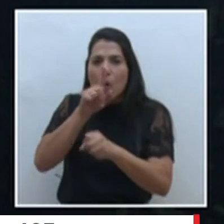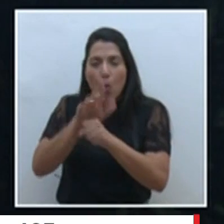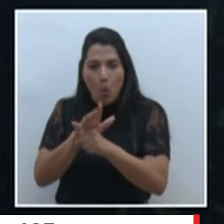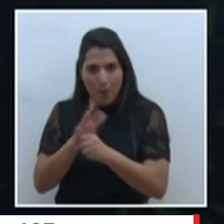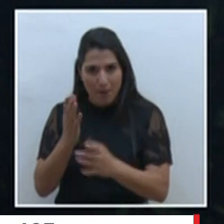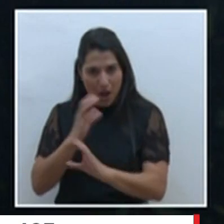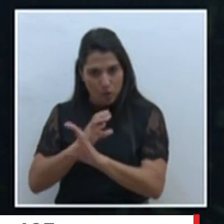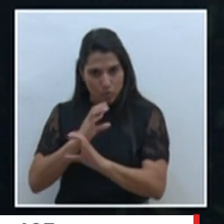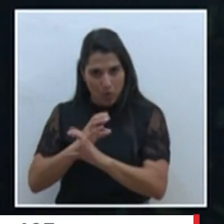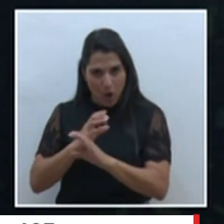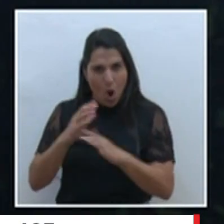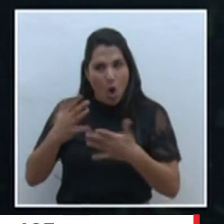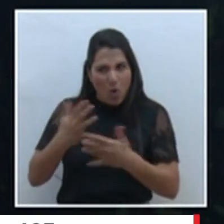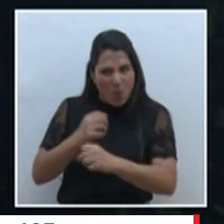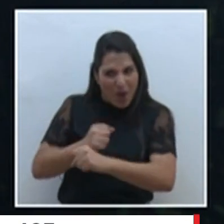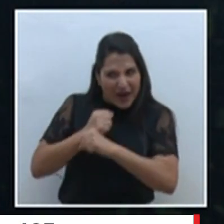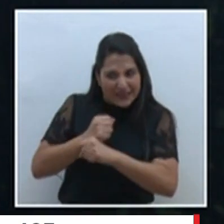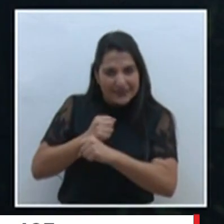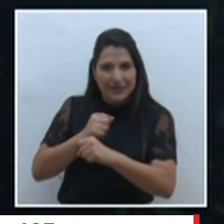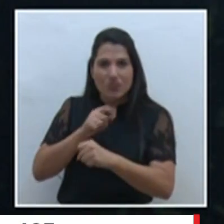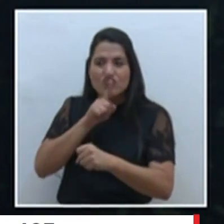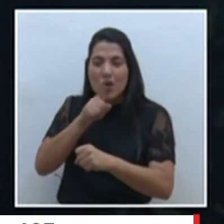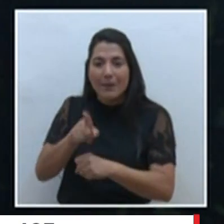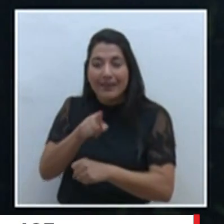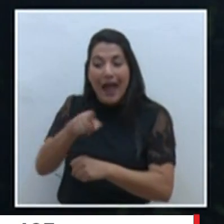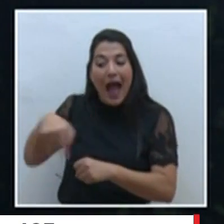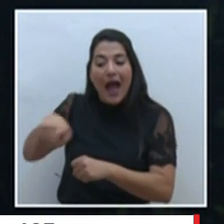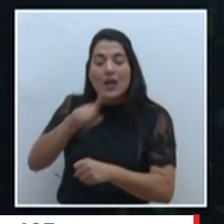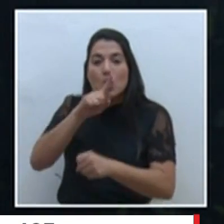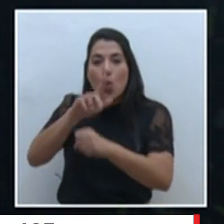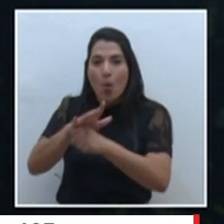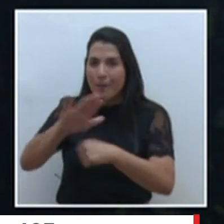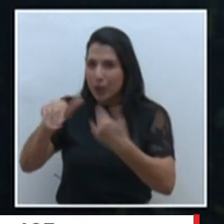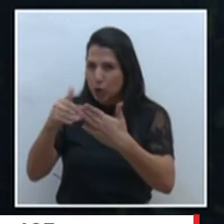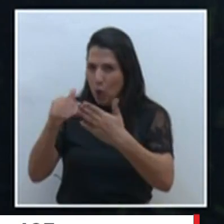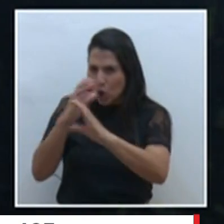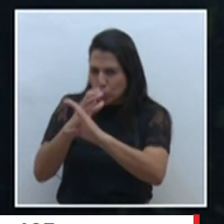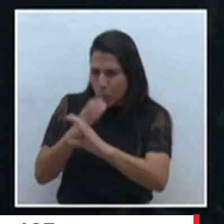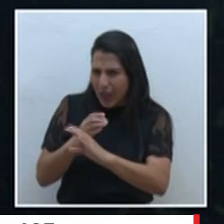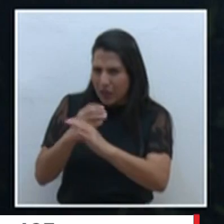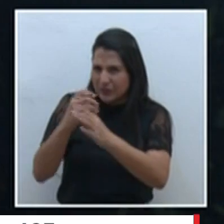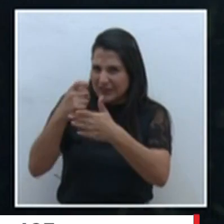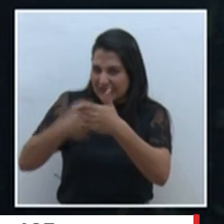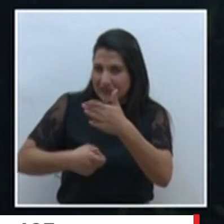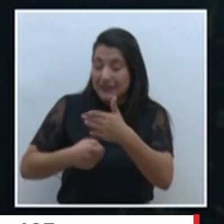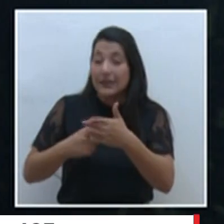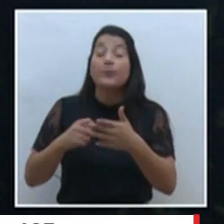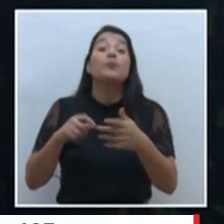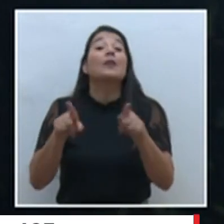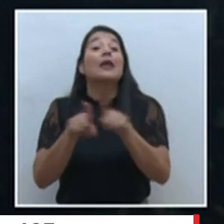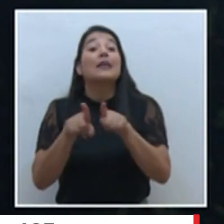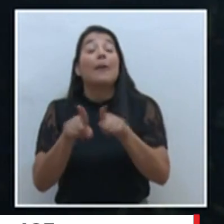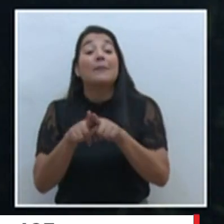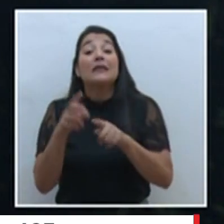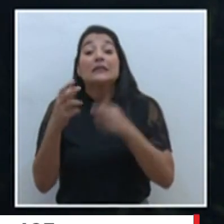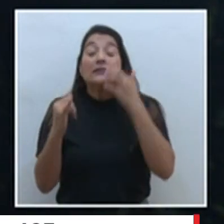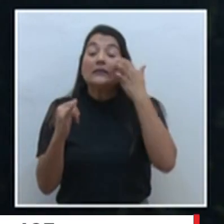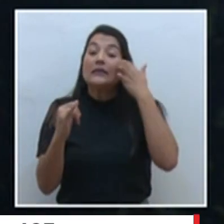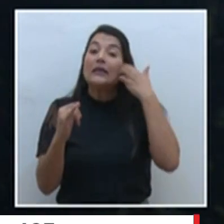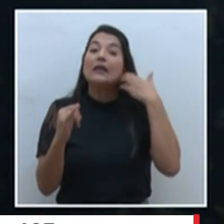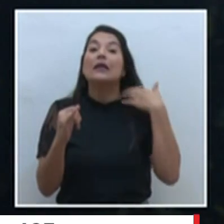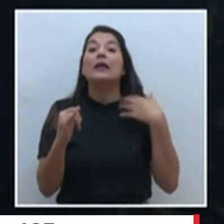se va a garantizar este cumplimiento de medidas para evitar un aumento de los casos? Y nada más que quedó perdido ahí, si van a mantener el formato de